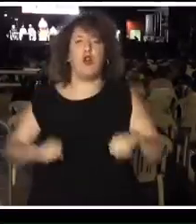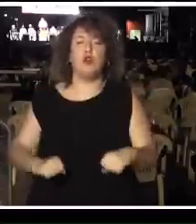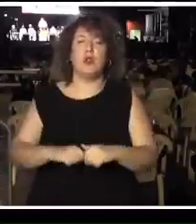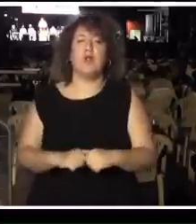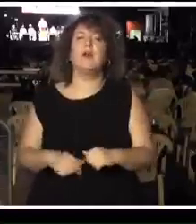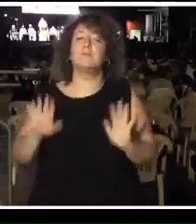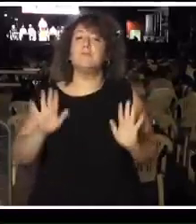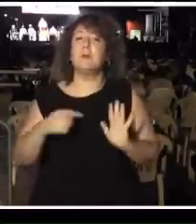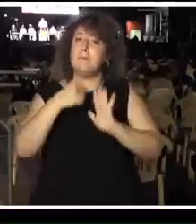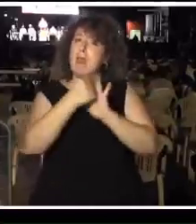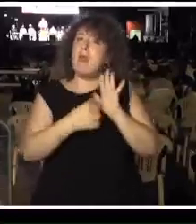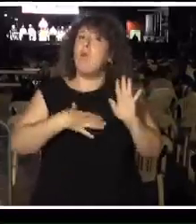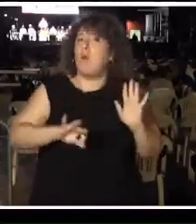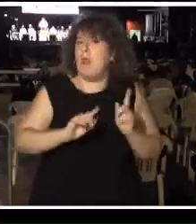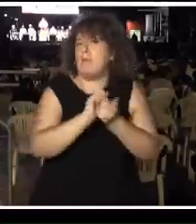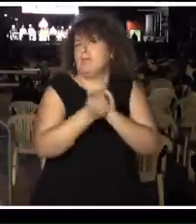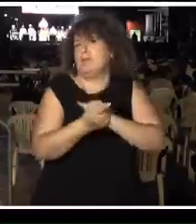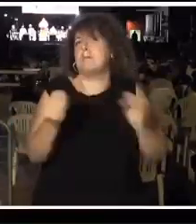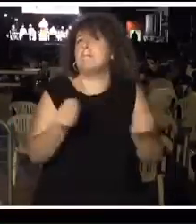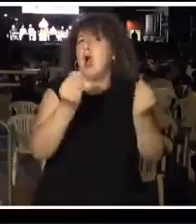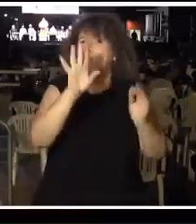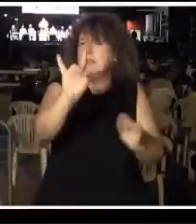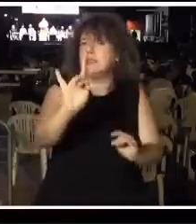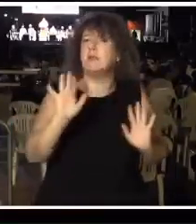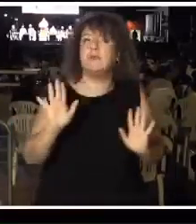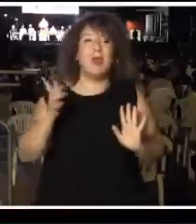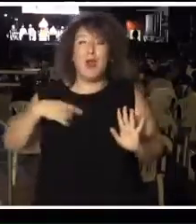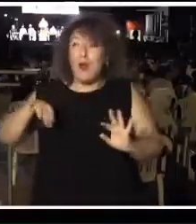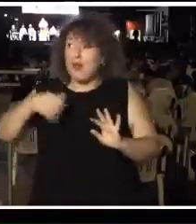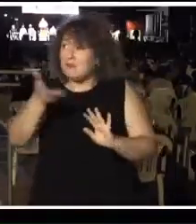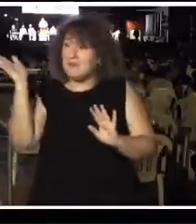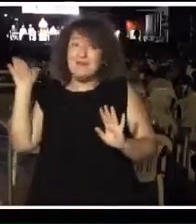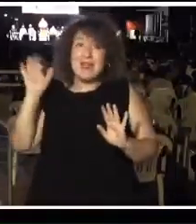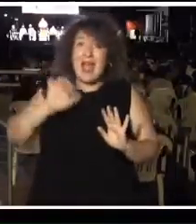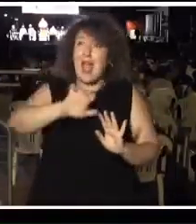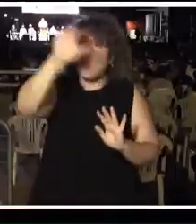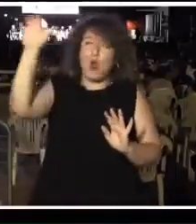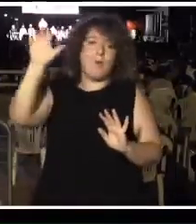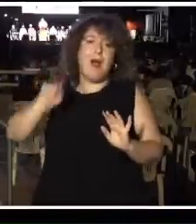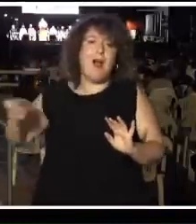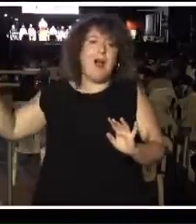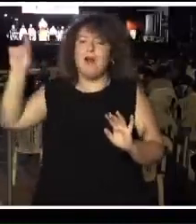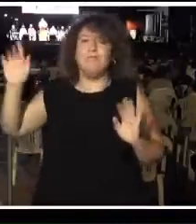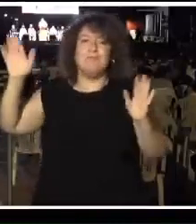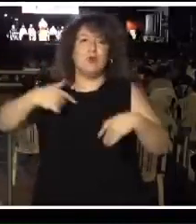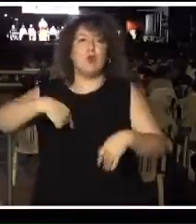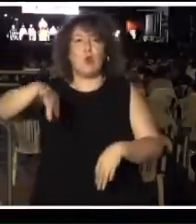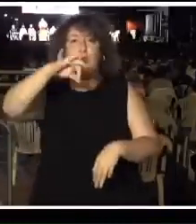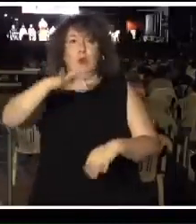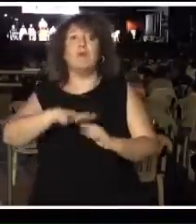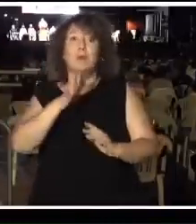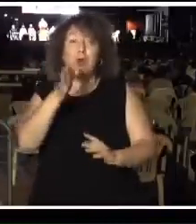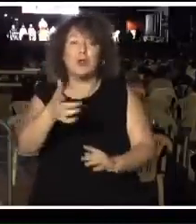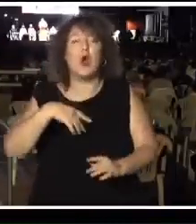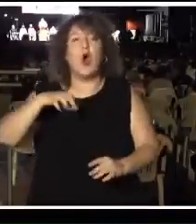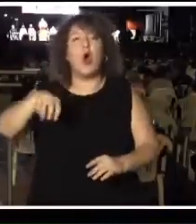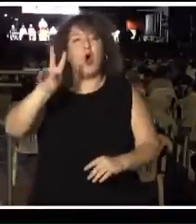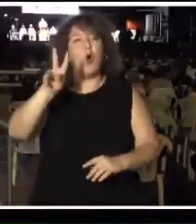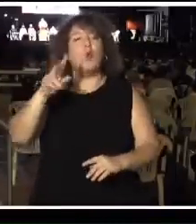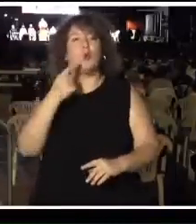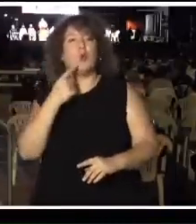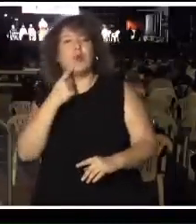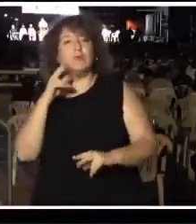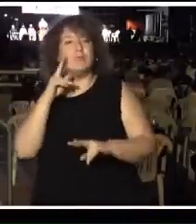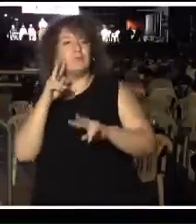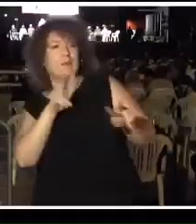serán mejorables, pero han sido únicas en nuestro entorno, lo que ha motivado incluso que las Naciones Unidas hayan puesto